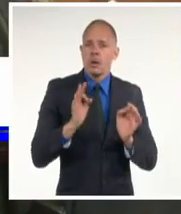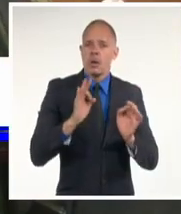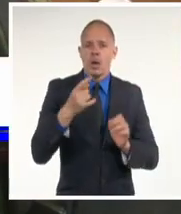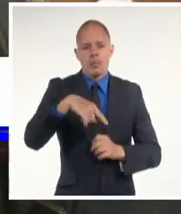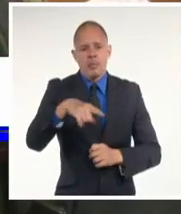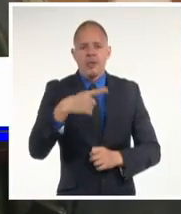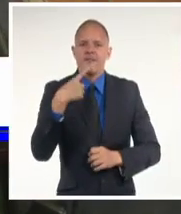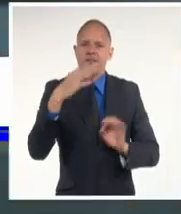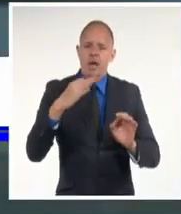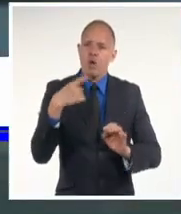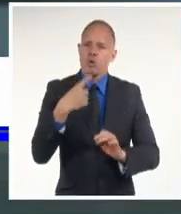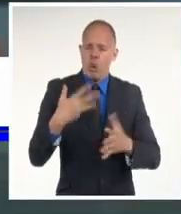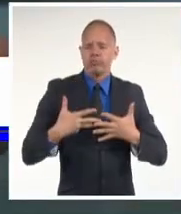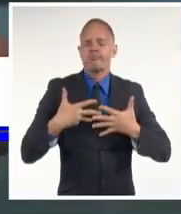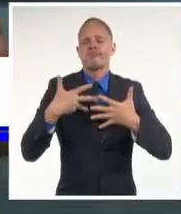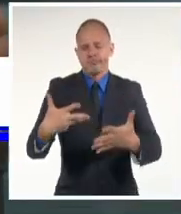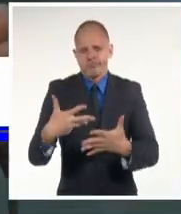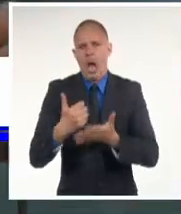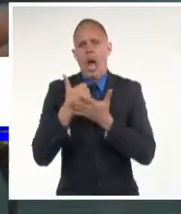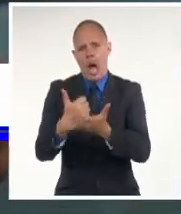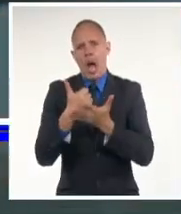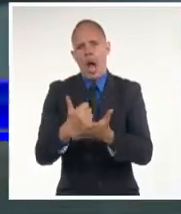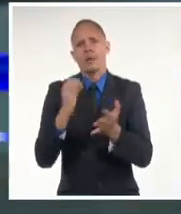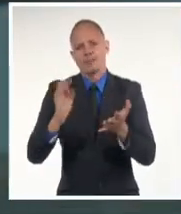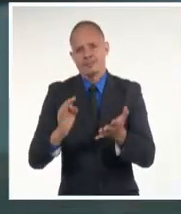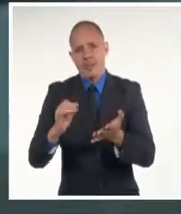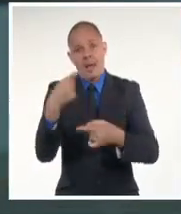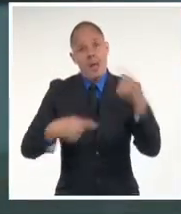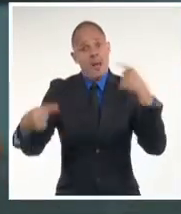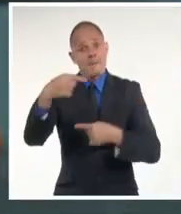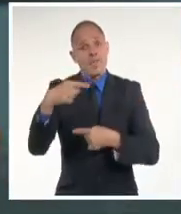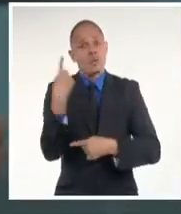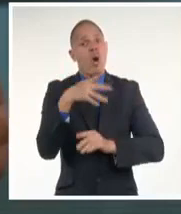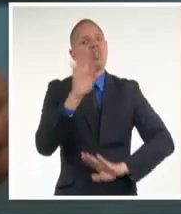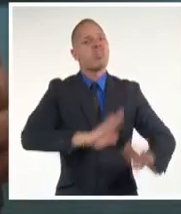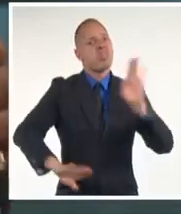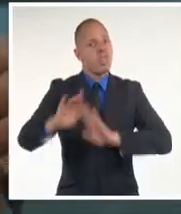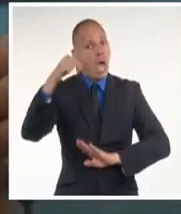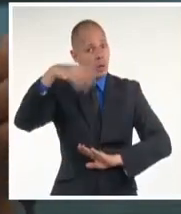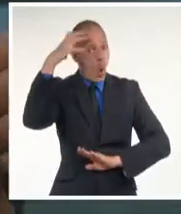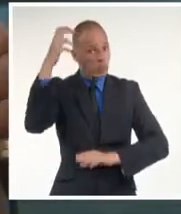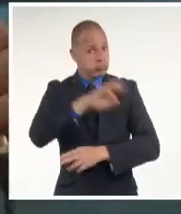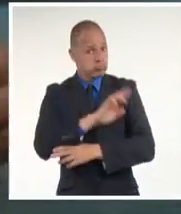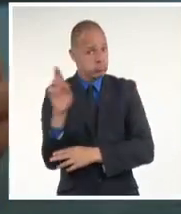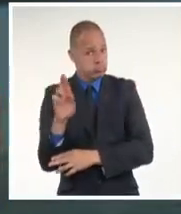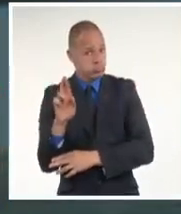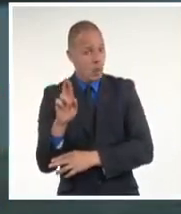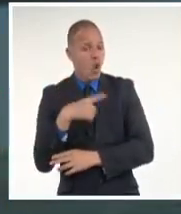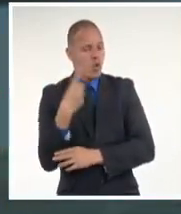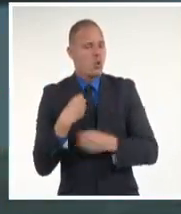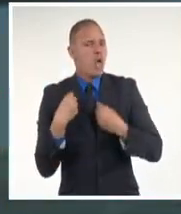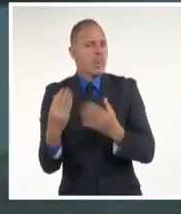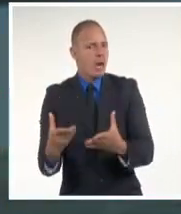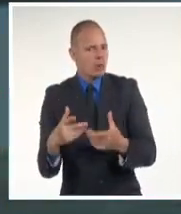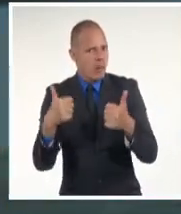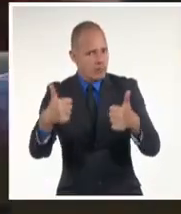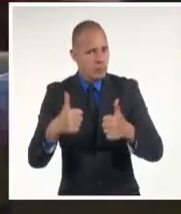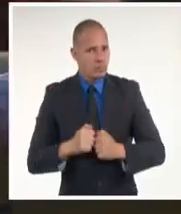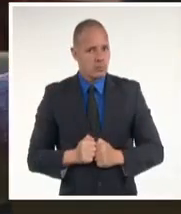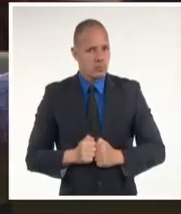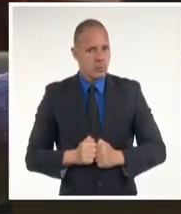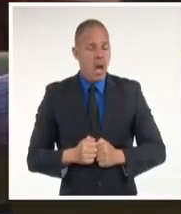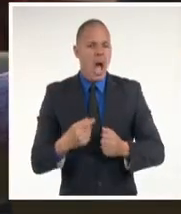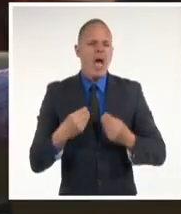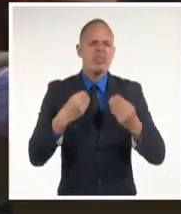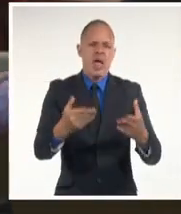apoyo superior, porque tenemos que salvar la revolución aportando en este momento y que el pueblo tenga lo que tiene que tener.